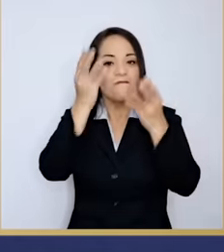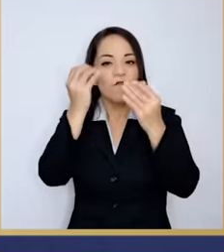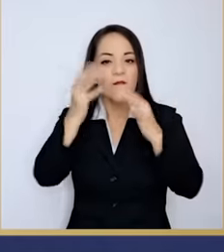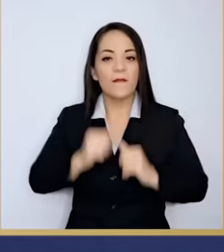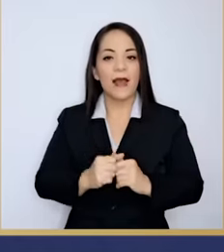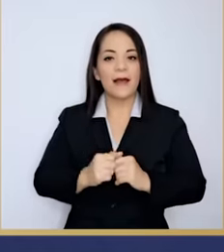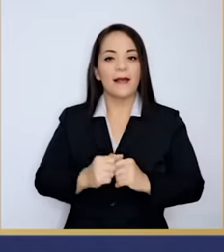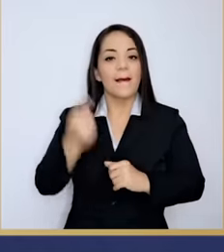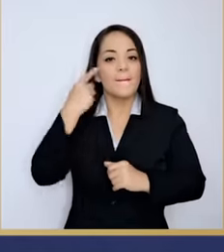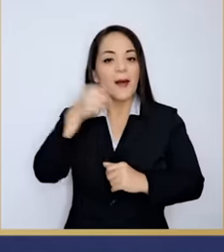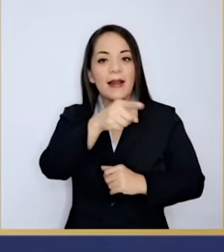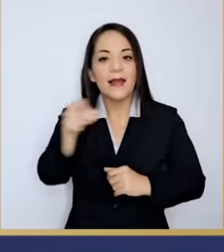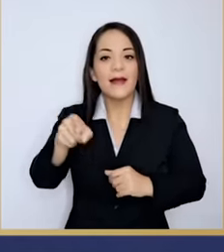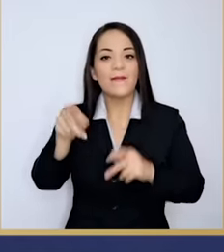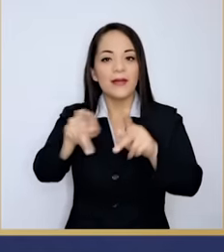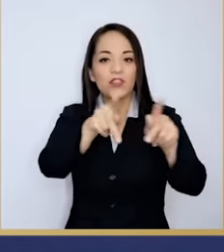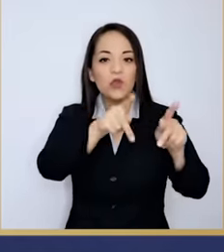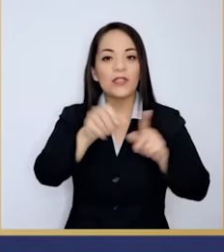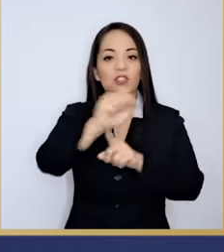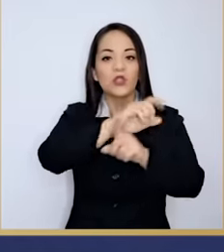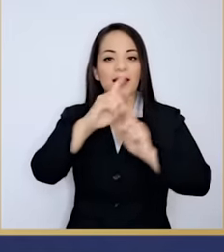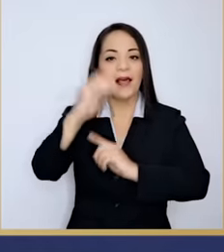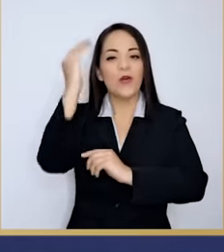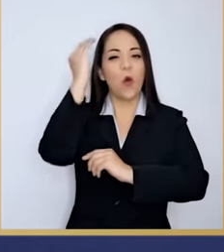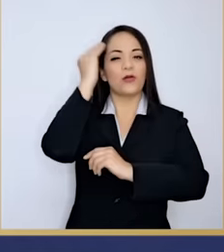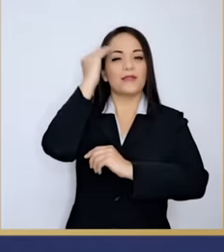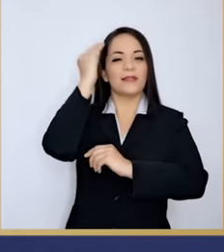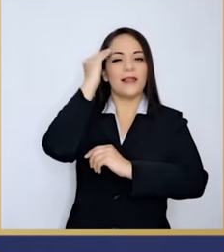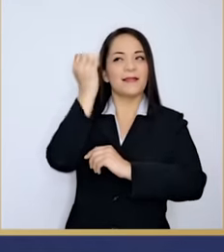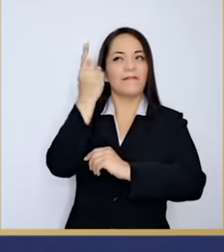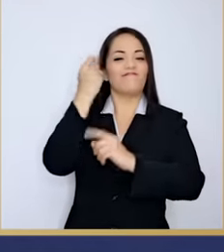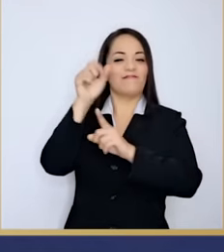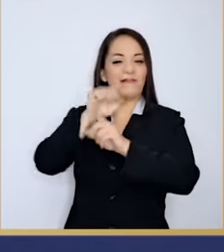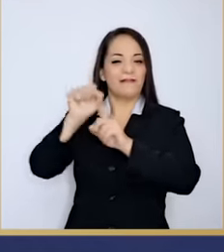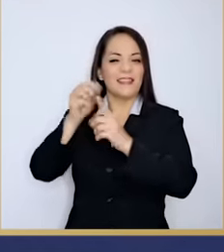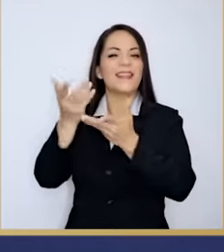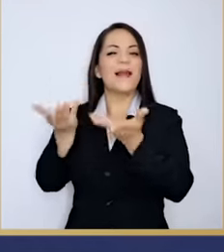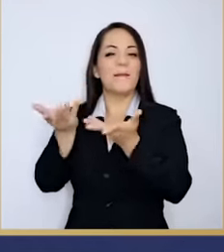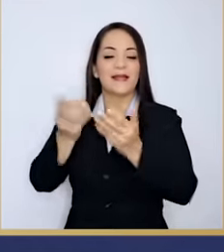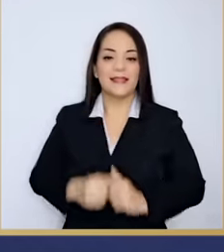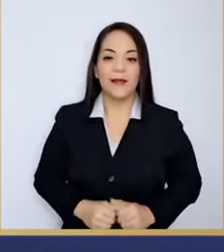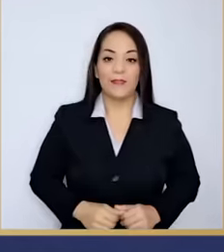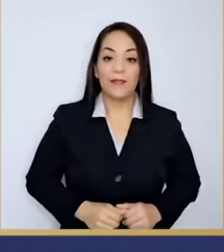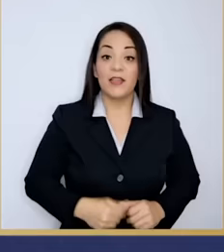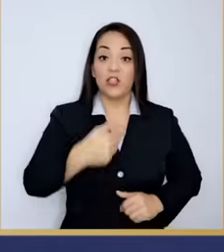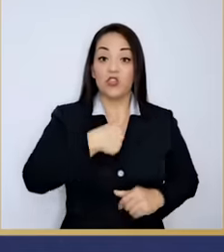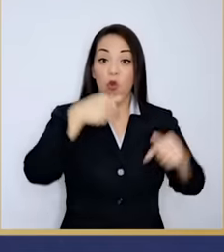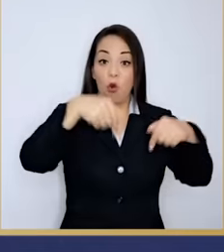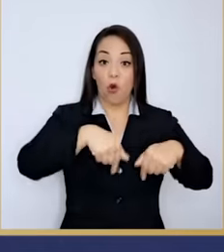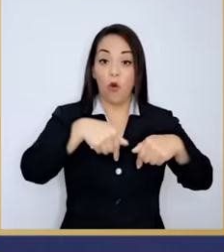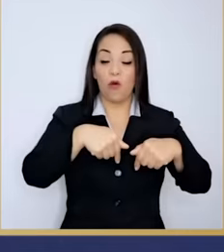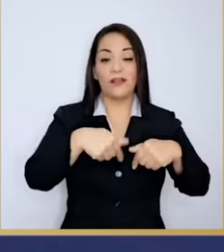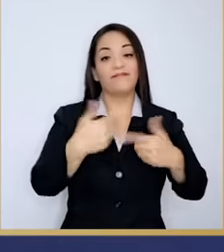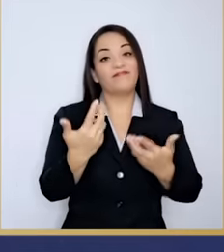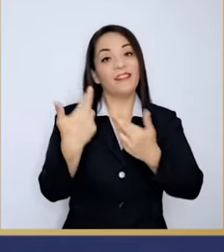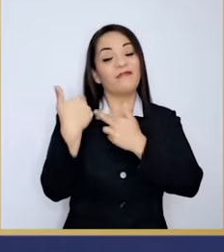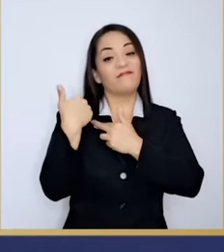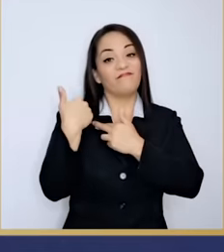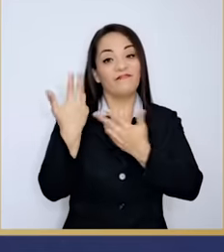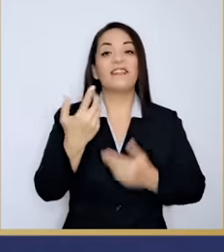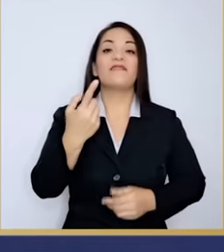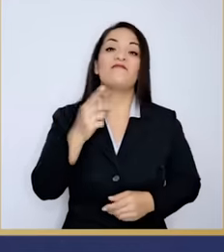y despertar la conciencia de la sociedad civil. Hoy me veo obligado